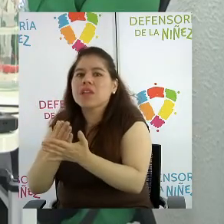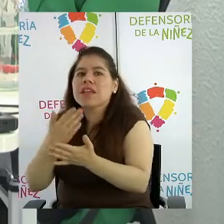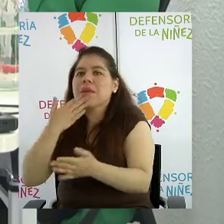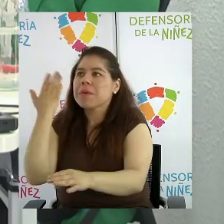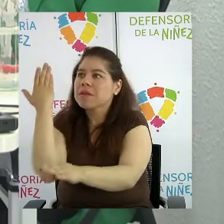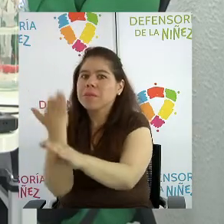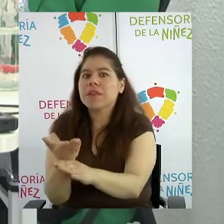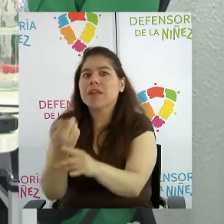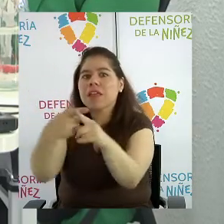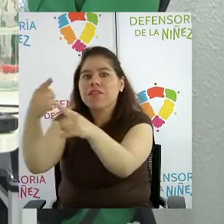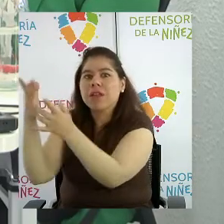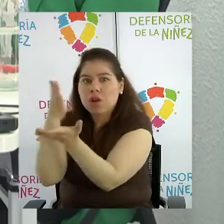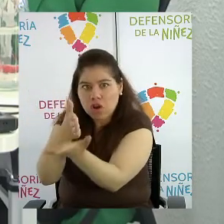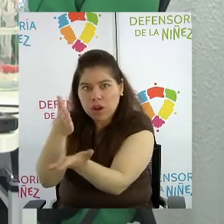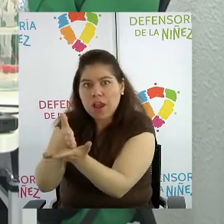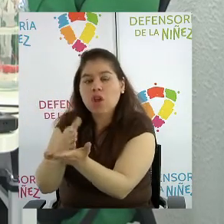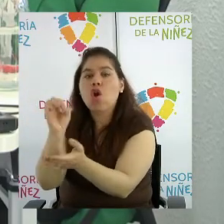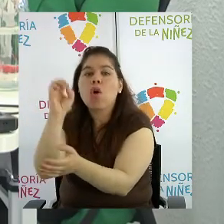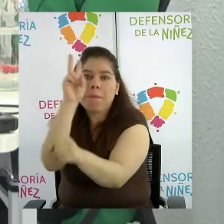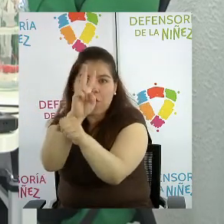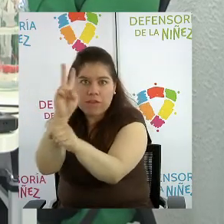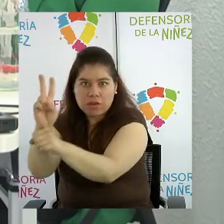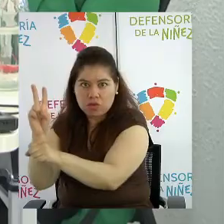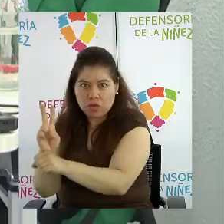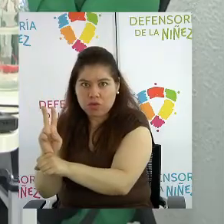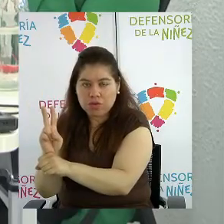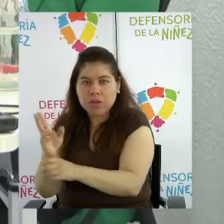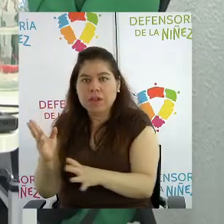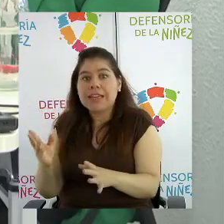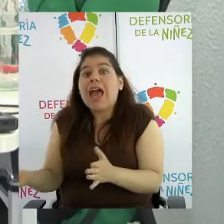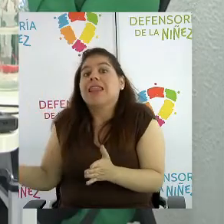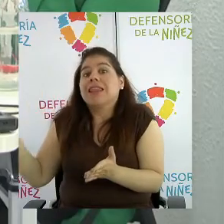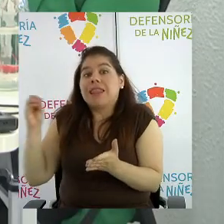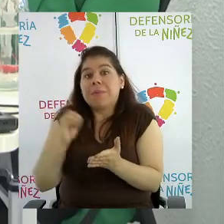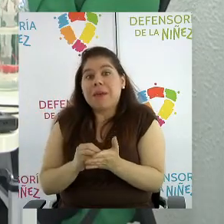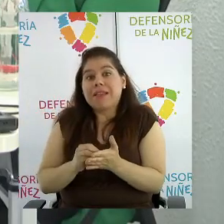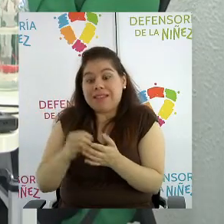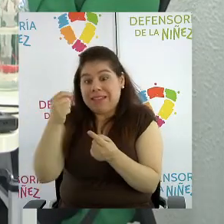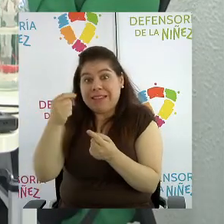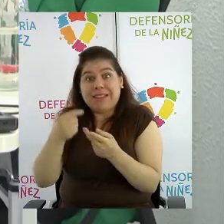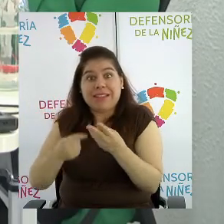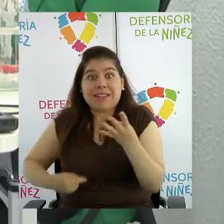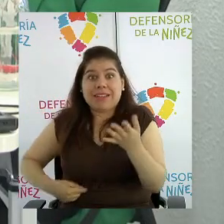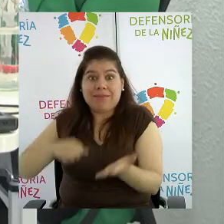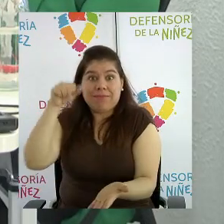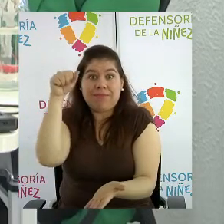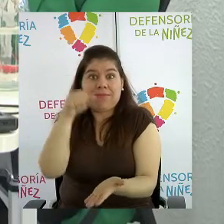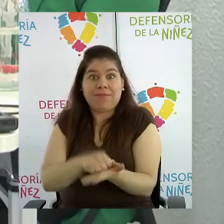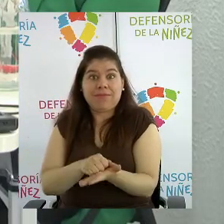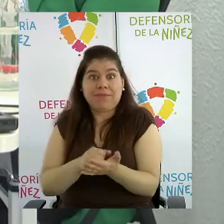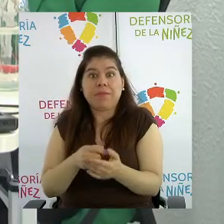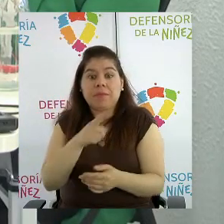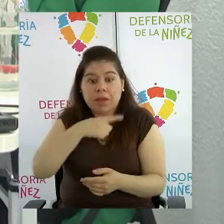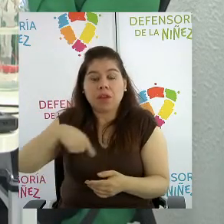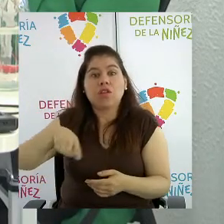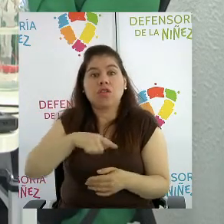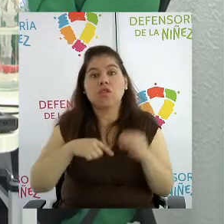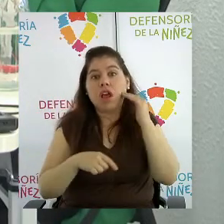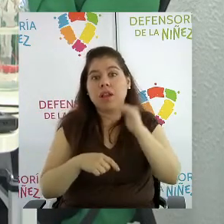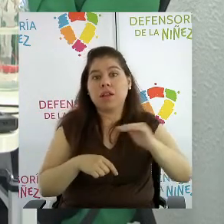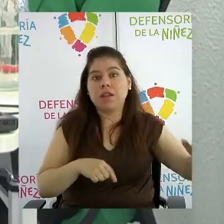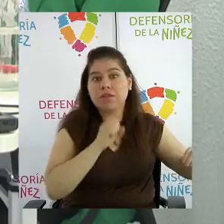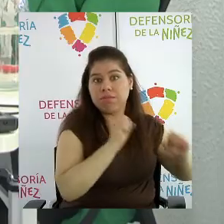los establecimientos en este ámbito. Adicionalmente, cada denuncia que hemos recibido como Defensoría de la Niñez, que llega